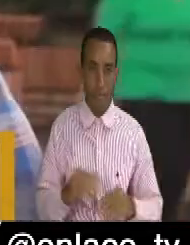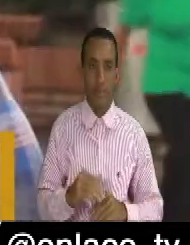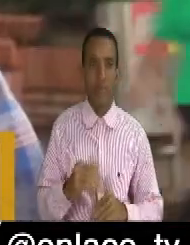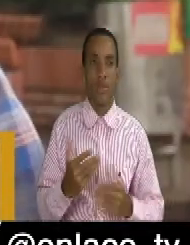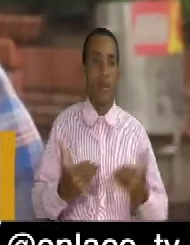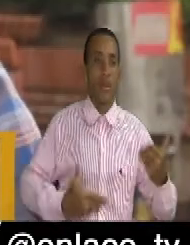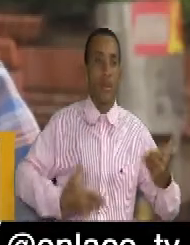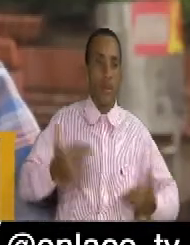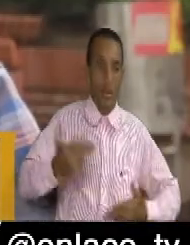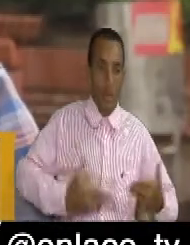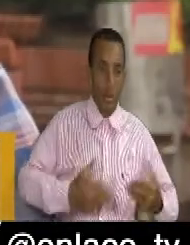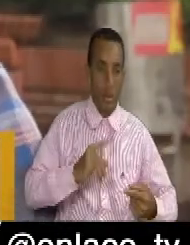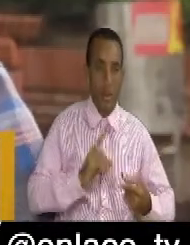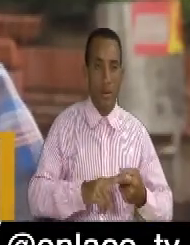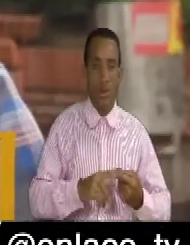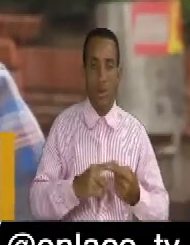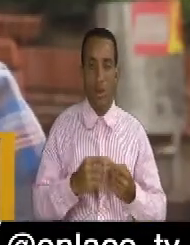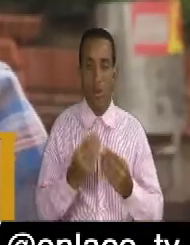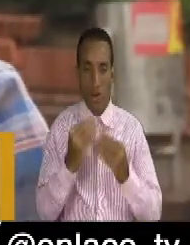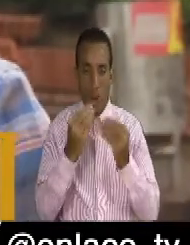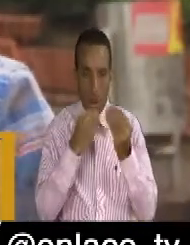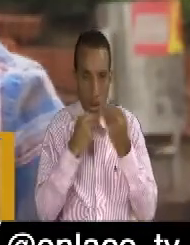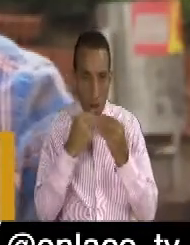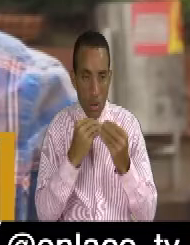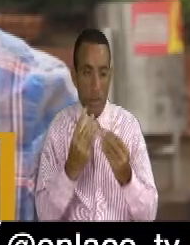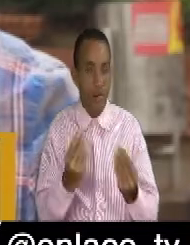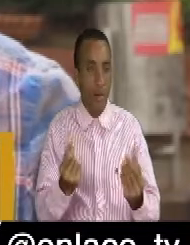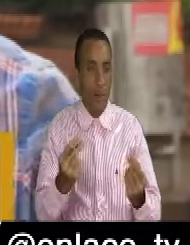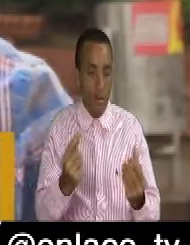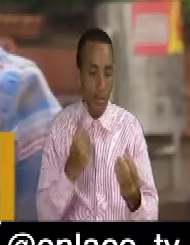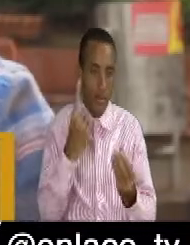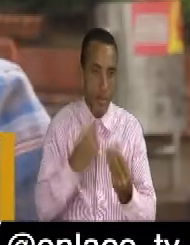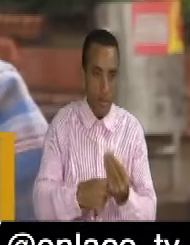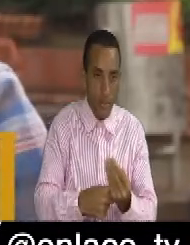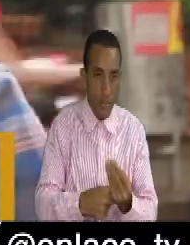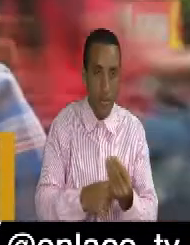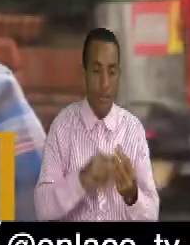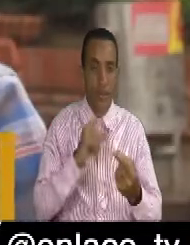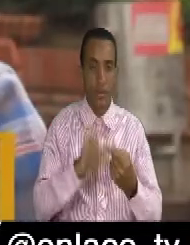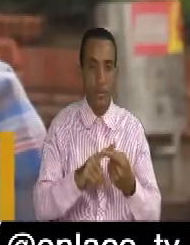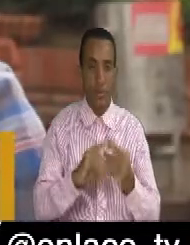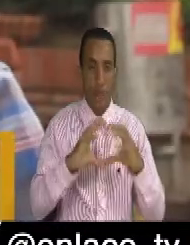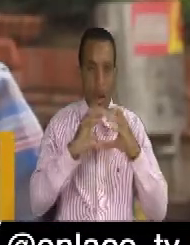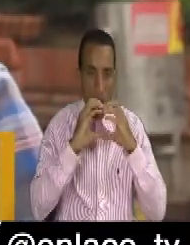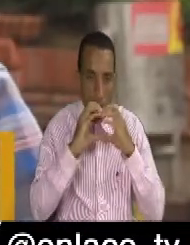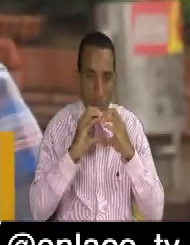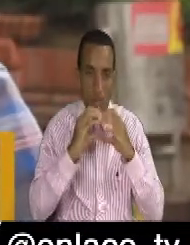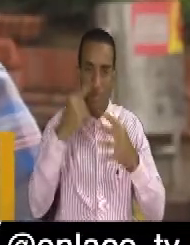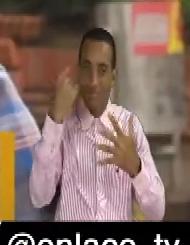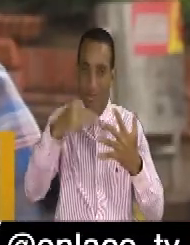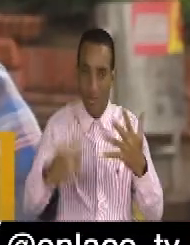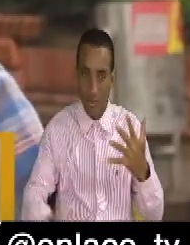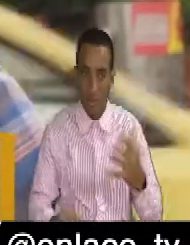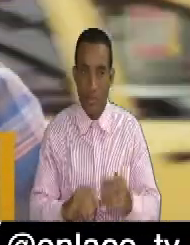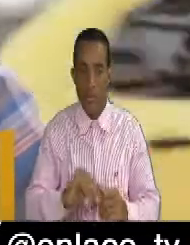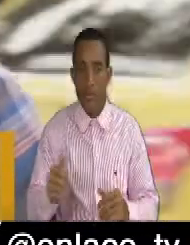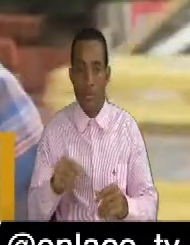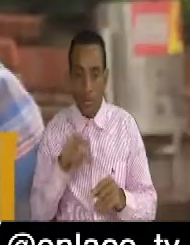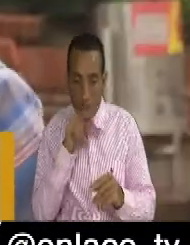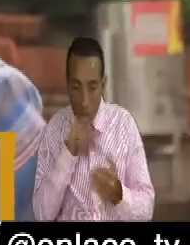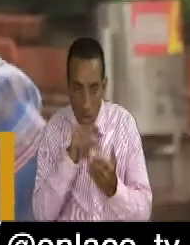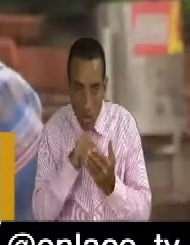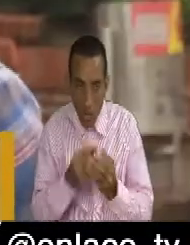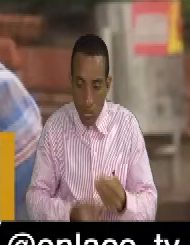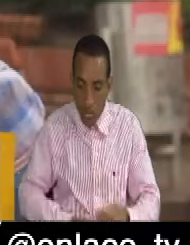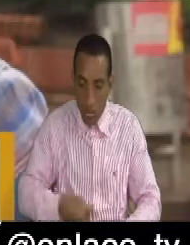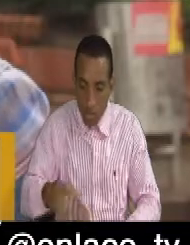tiendas, comidas rápidas, otro tipo de negocio también es criaderos de animales, pollos de engorde, en fin, entre otros, cualquier